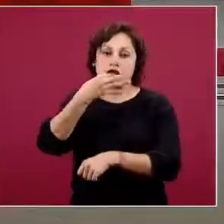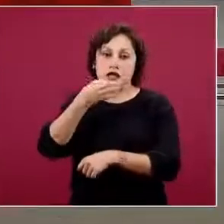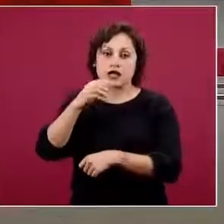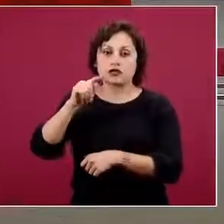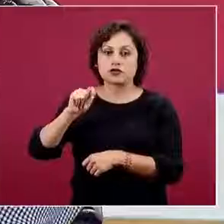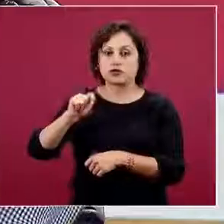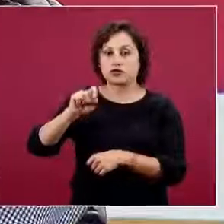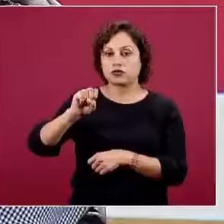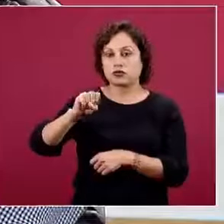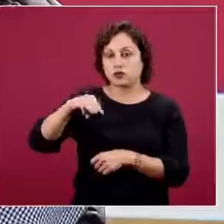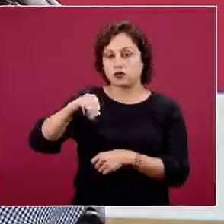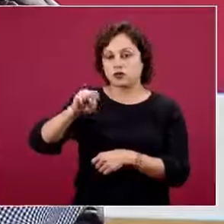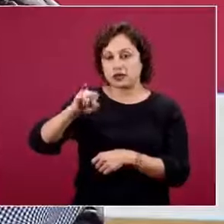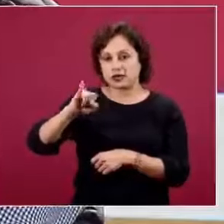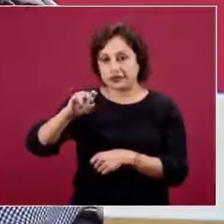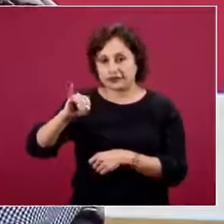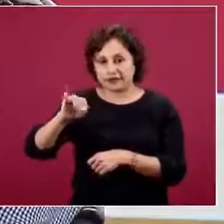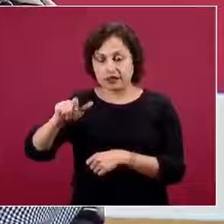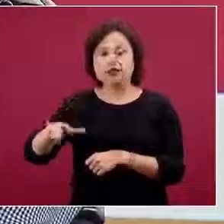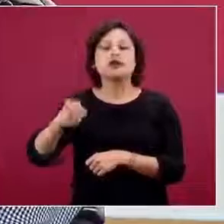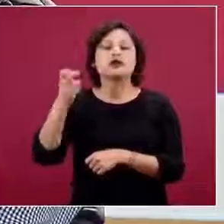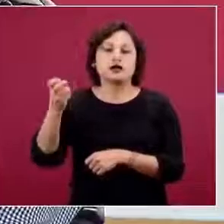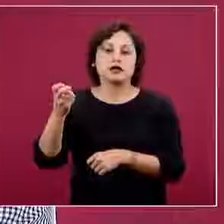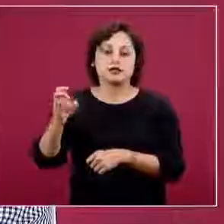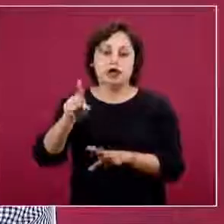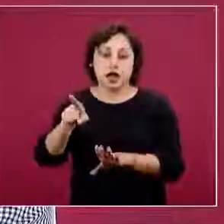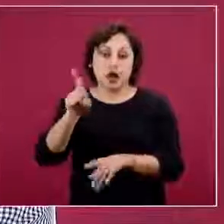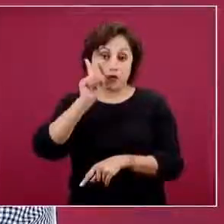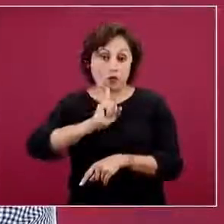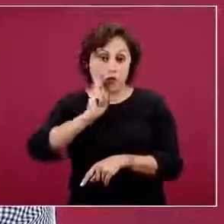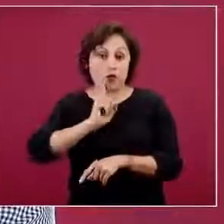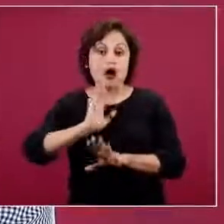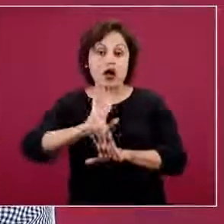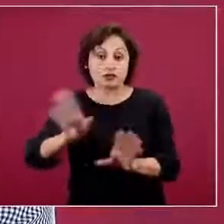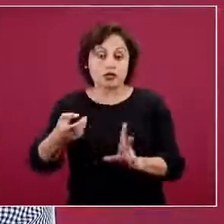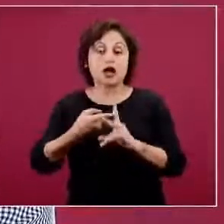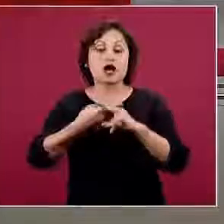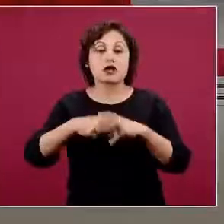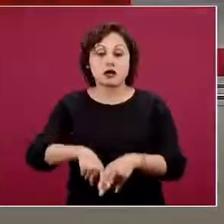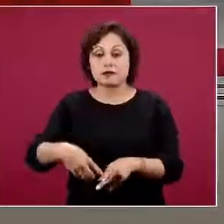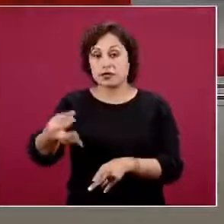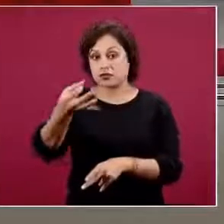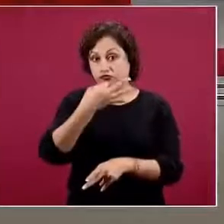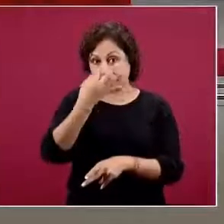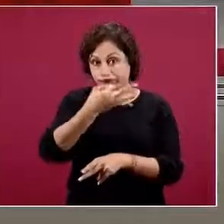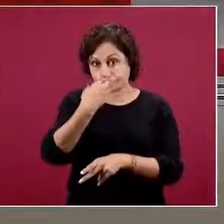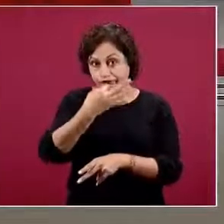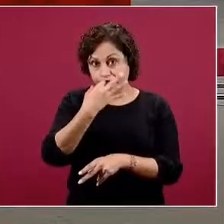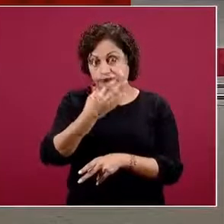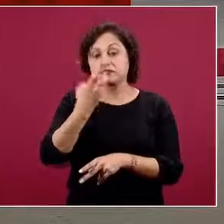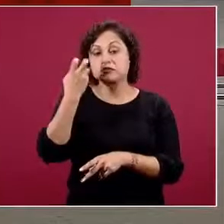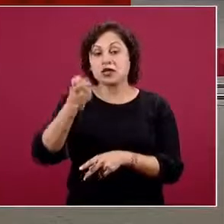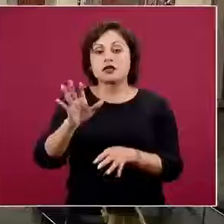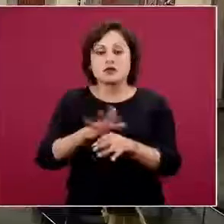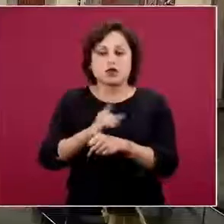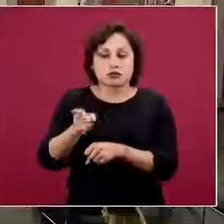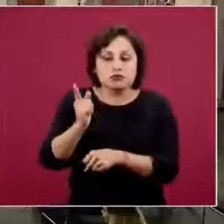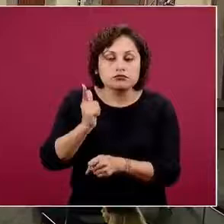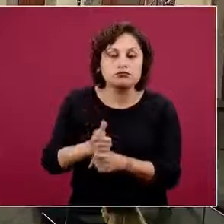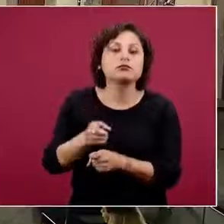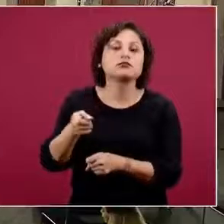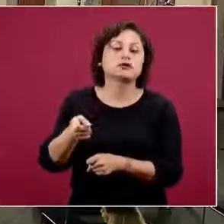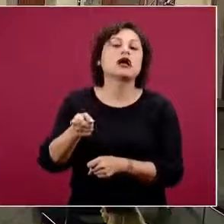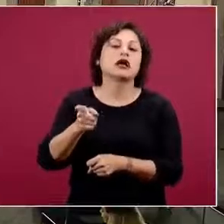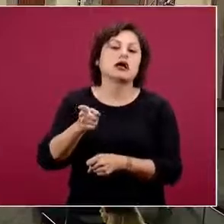antiviral específico. De hecho, esta paciente inició con el oseltamivir precisamente ante la sospecha de la infección, y es lo que debería